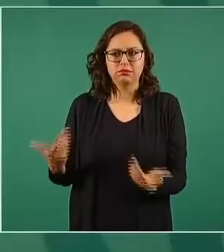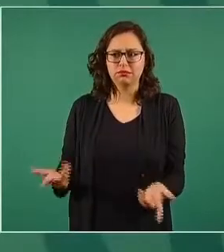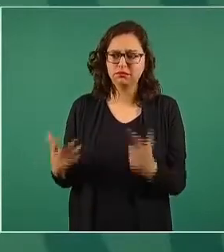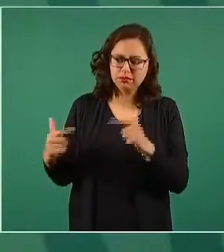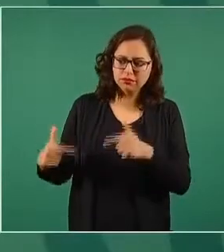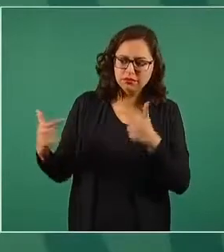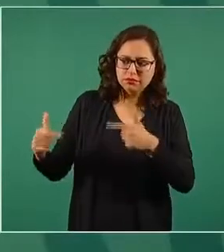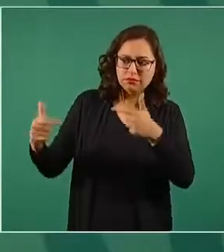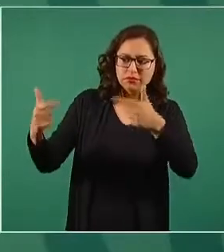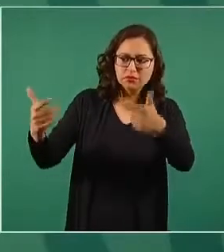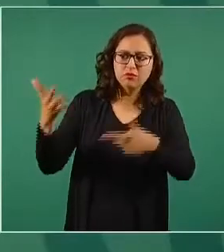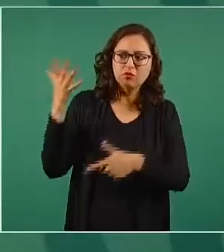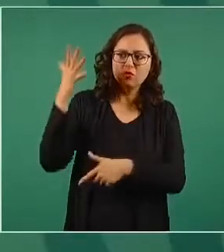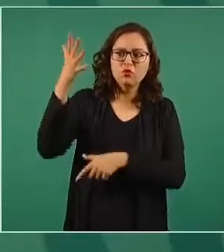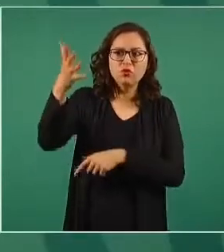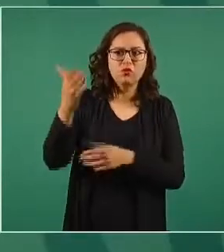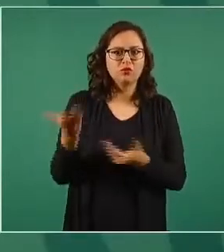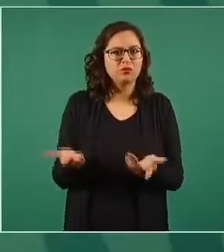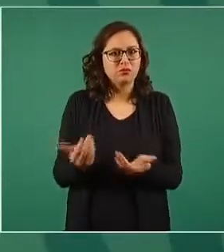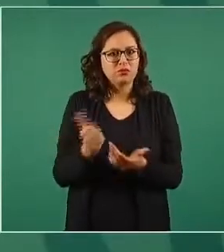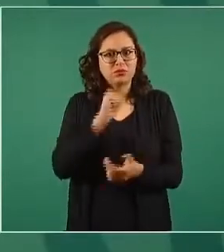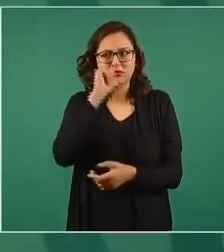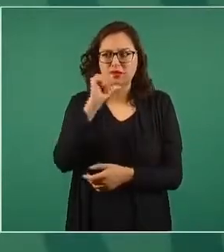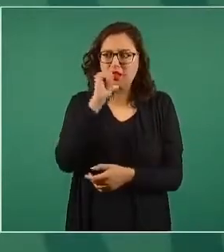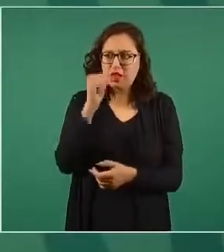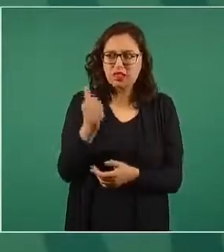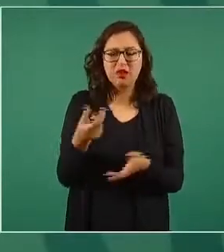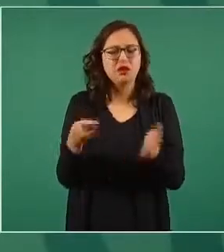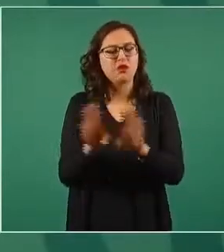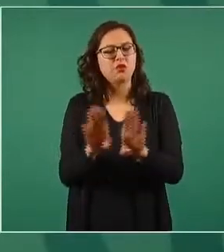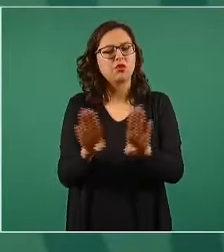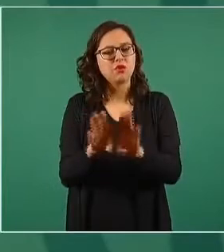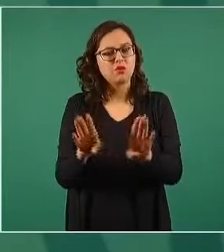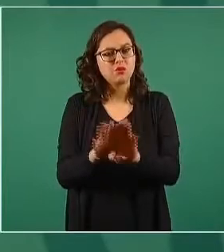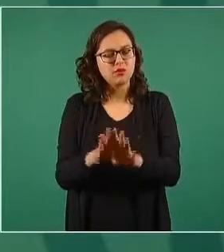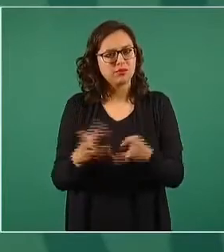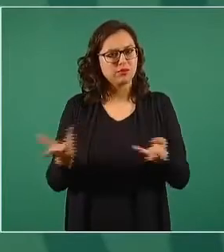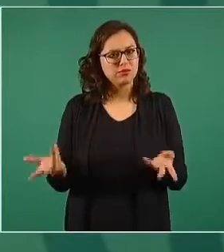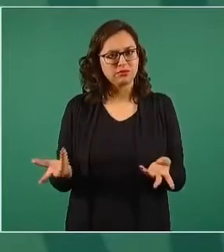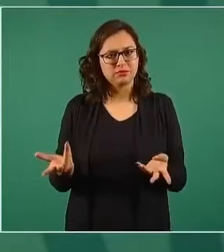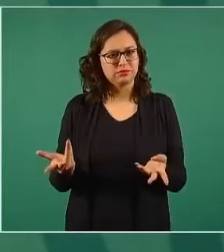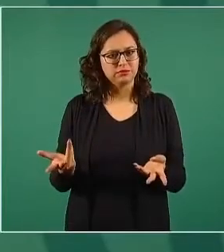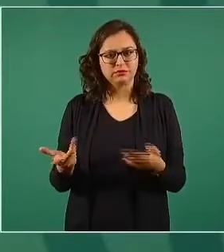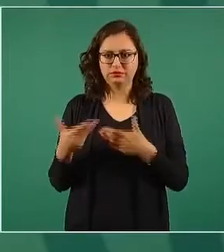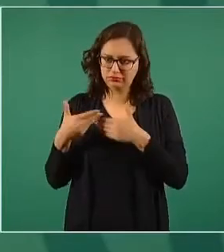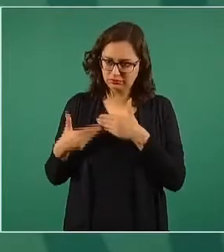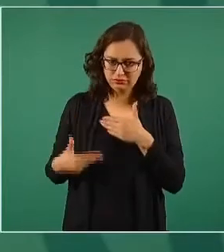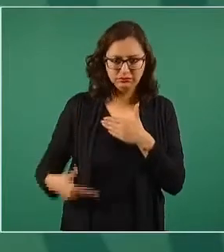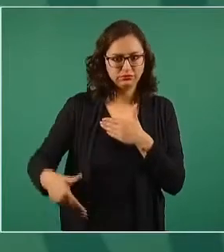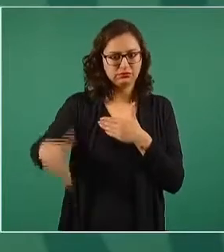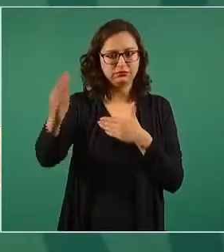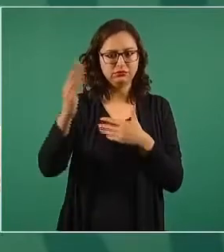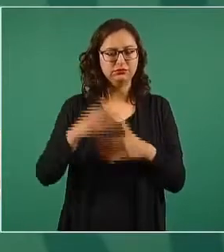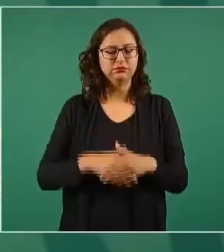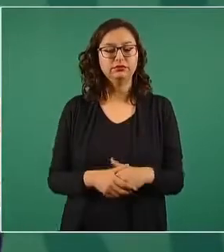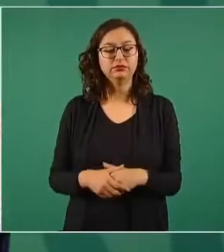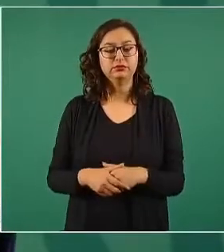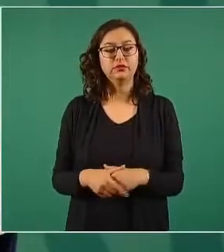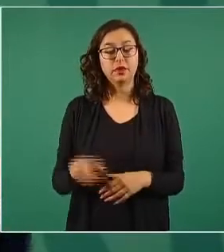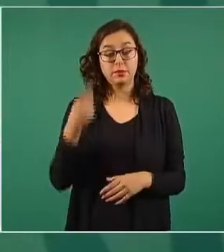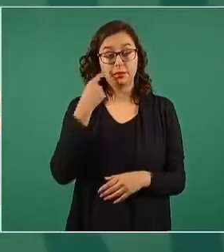de lo que es de todos y de los que vienen detrás de nosotros? En Noruega